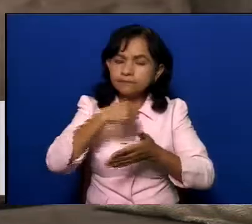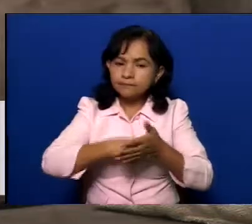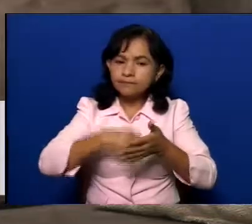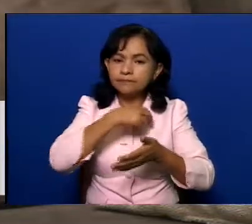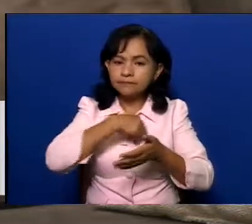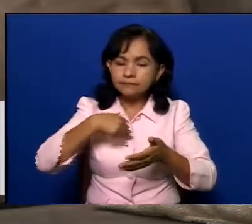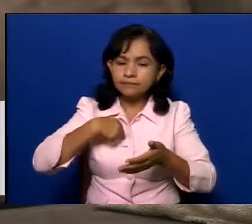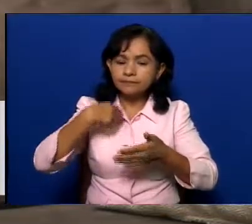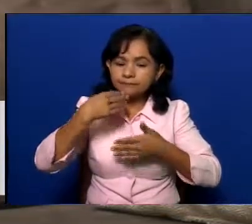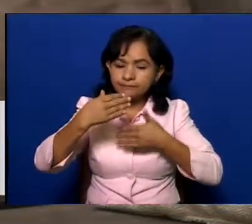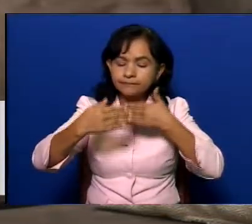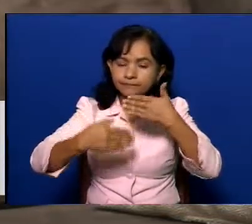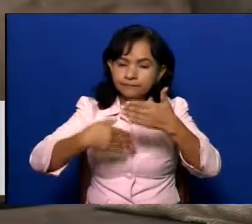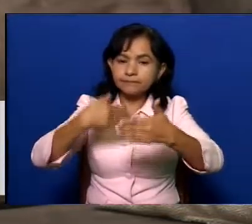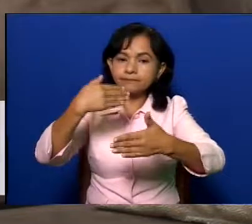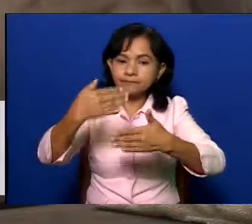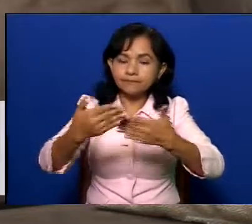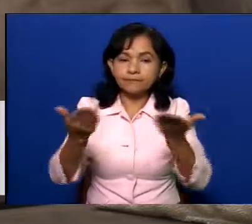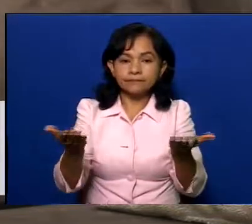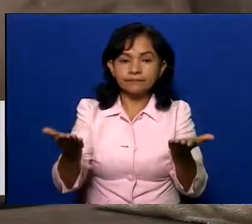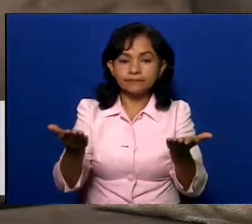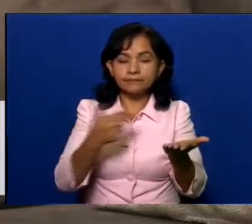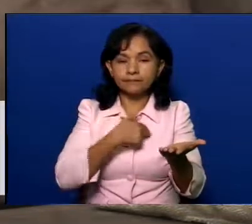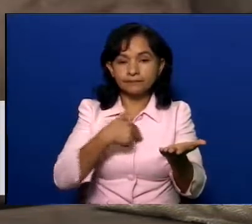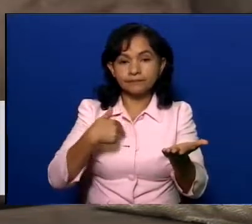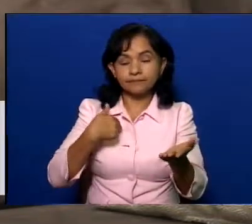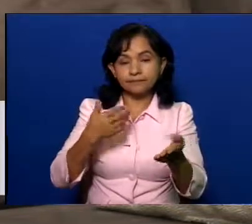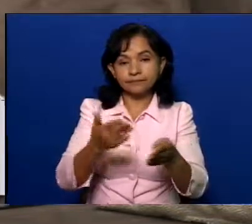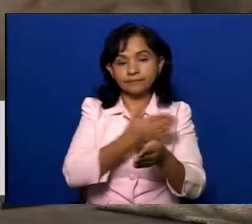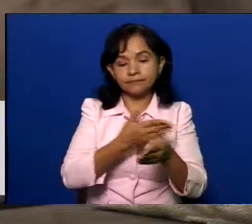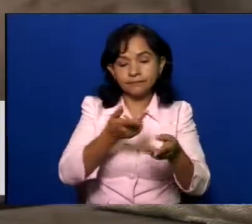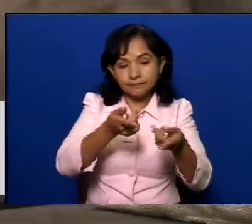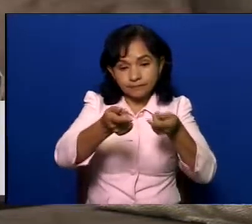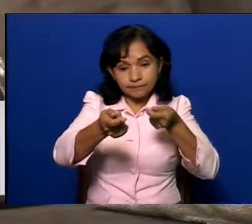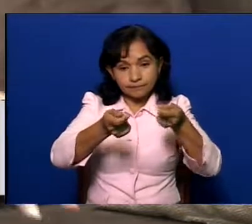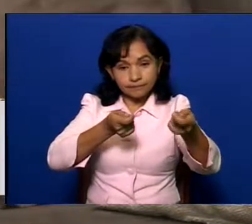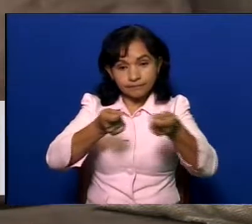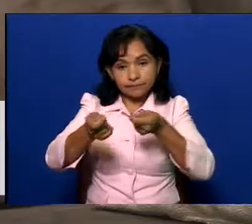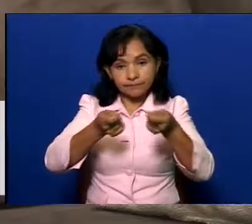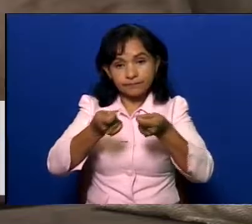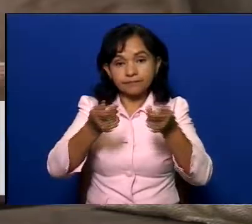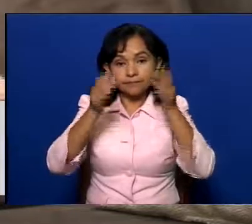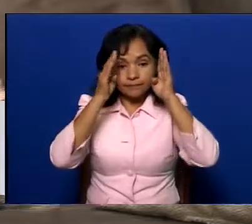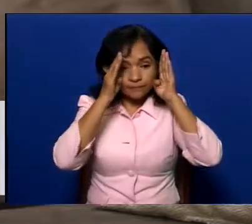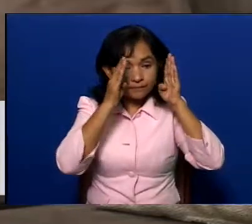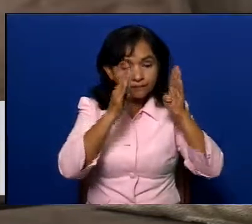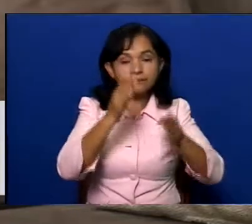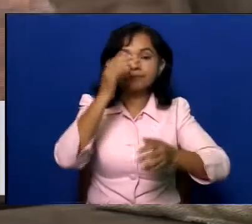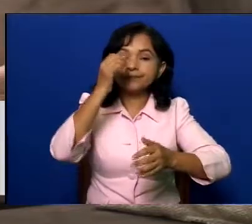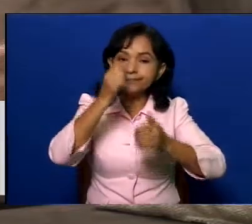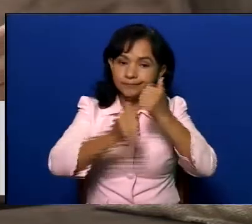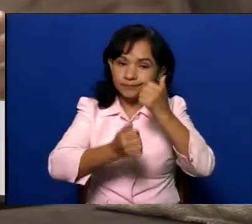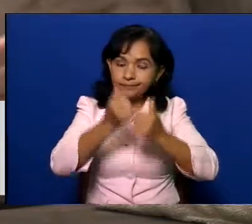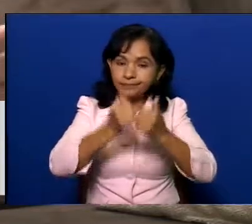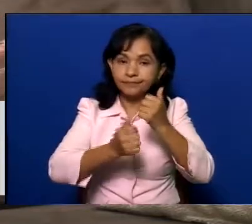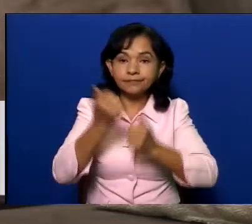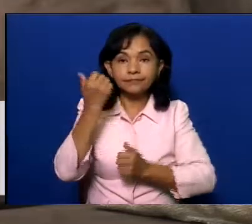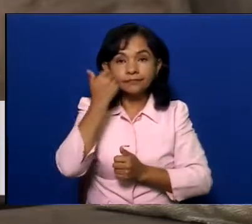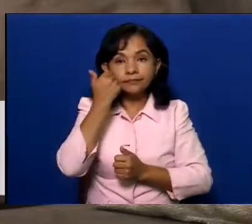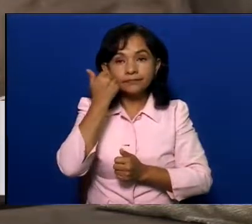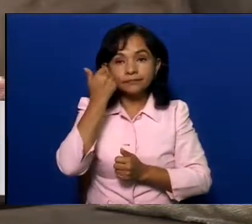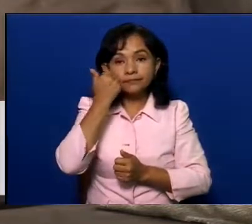2007, cuando tomó posesión nuestro presidente Daniel Ortega, pues ya como que se dio más cobertura, pues se amplió más la atención. Sí, es